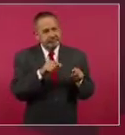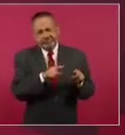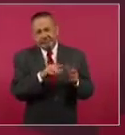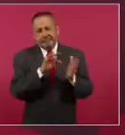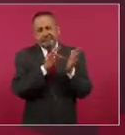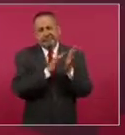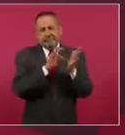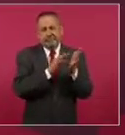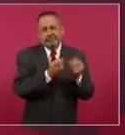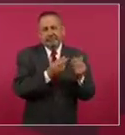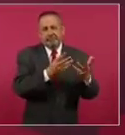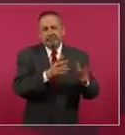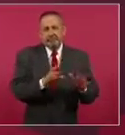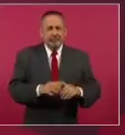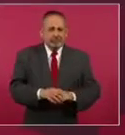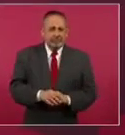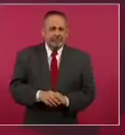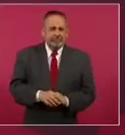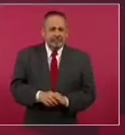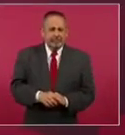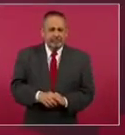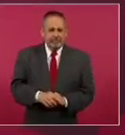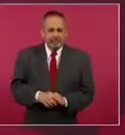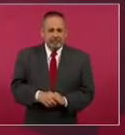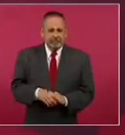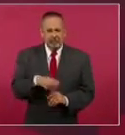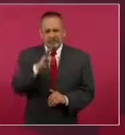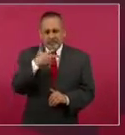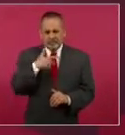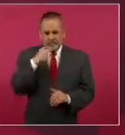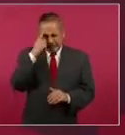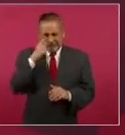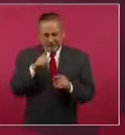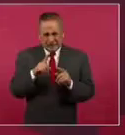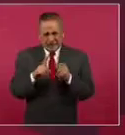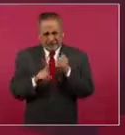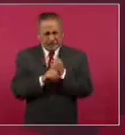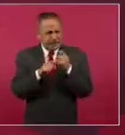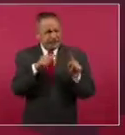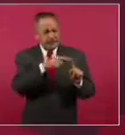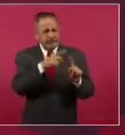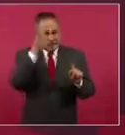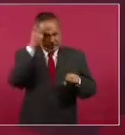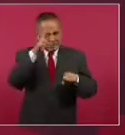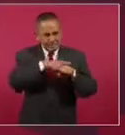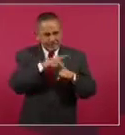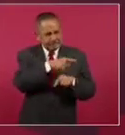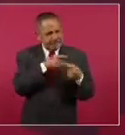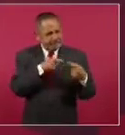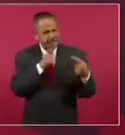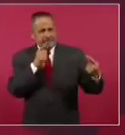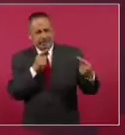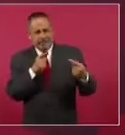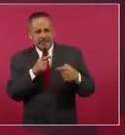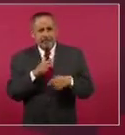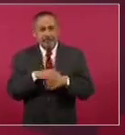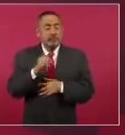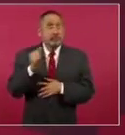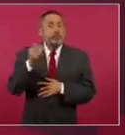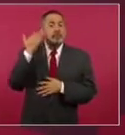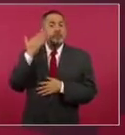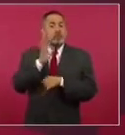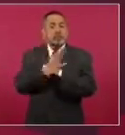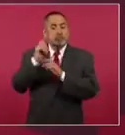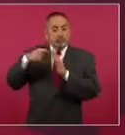ir bien? A lo mejor sí. Tengo problemas ya con ese director, porque de las últimas